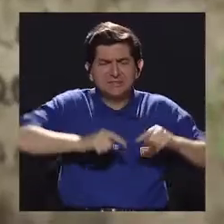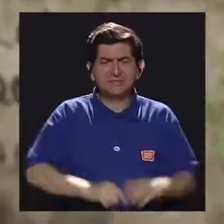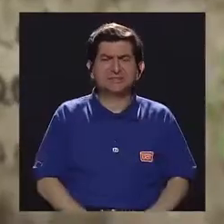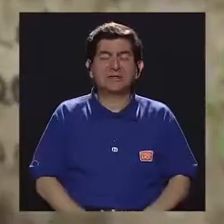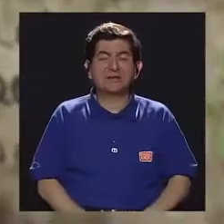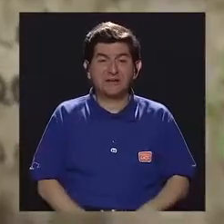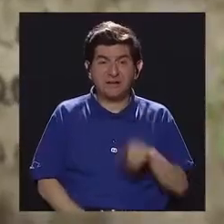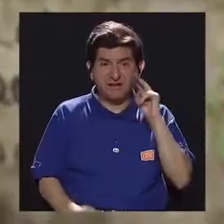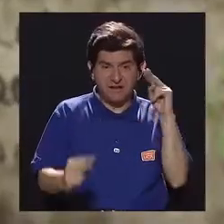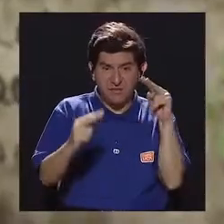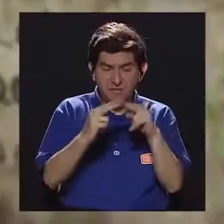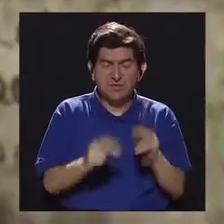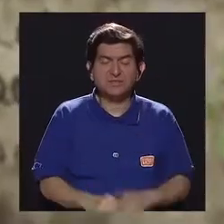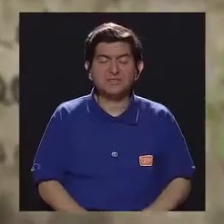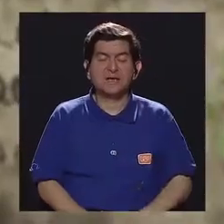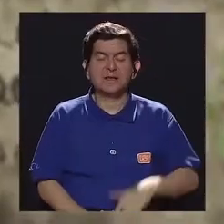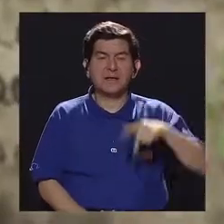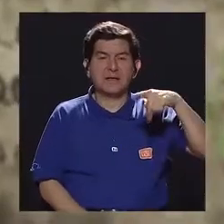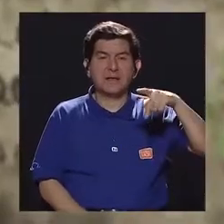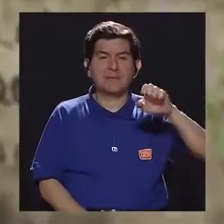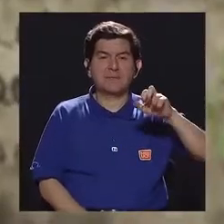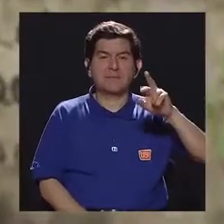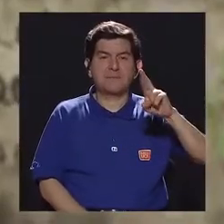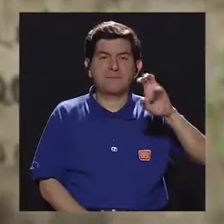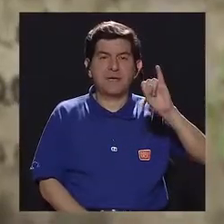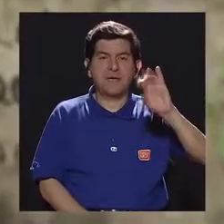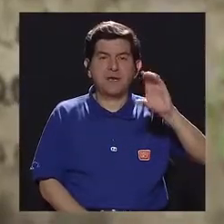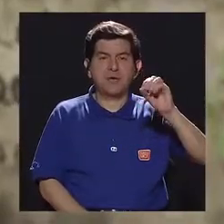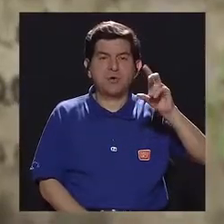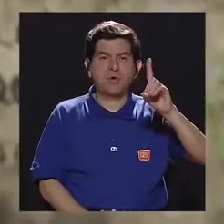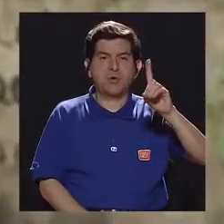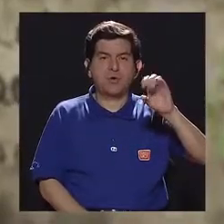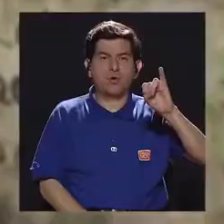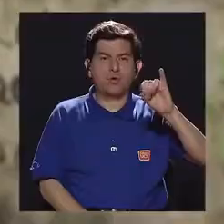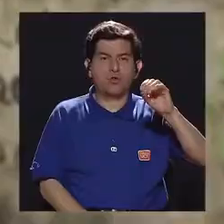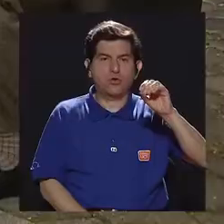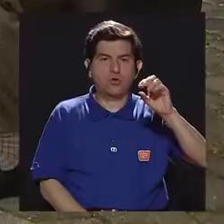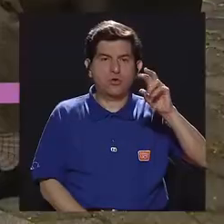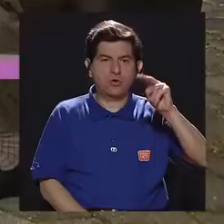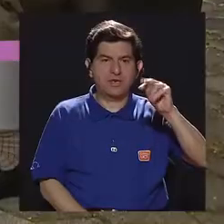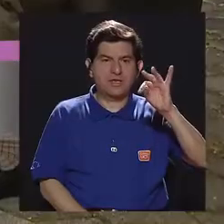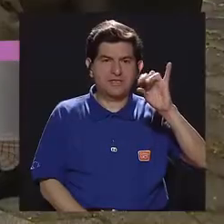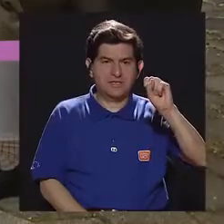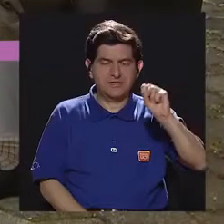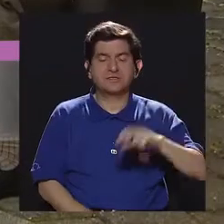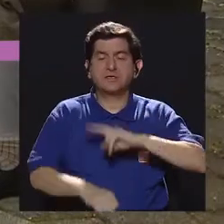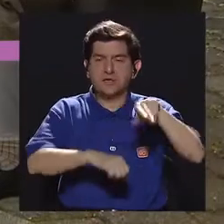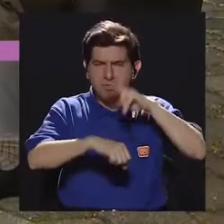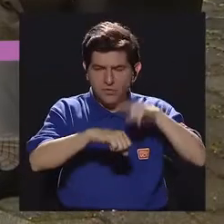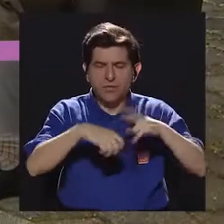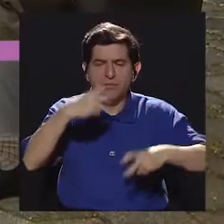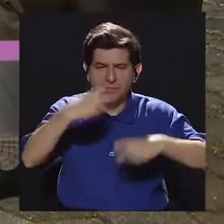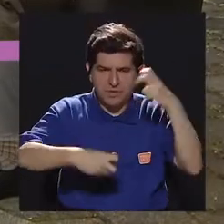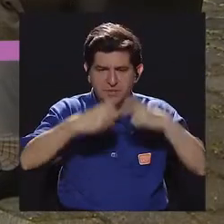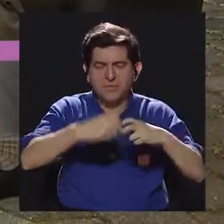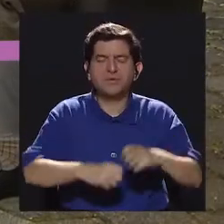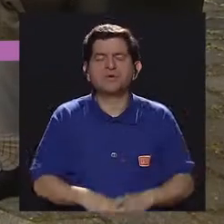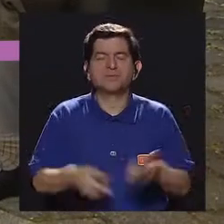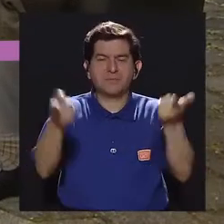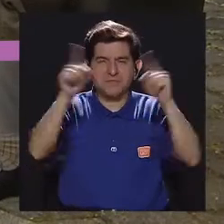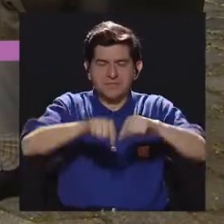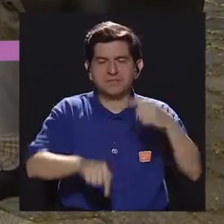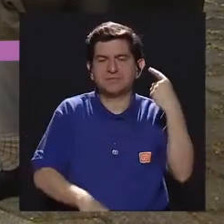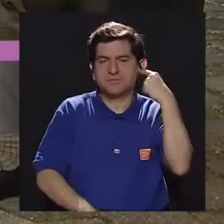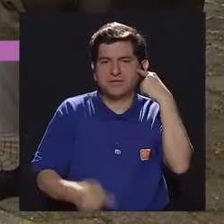y que nosotros lo conocemos como una pericoronitis. Es una inflamación del tejido alrededor de la corona, que es la dolencia más común de los terceros molares